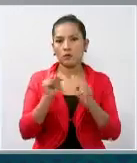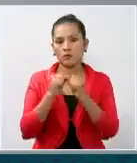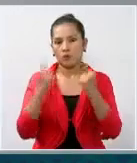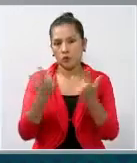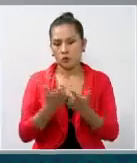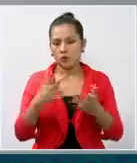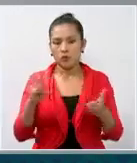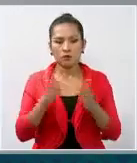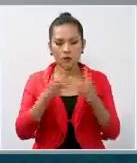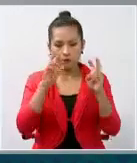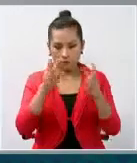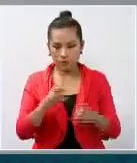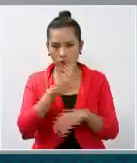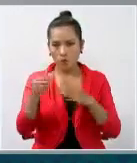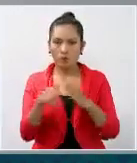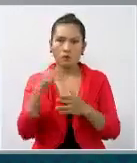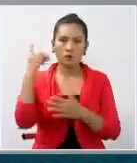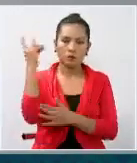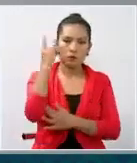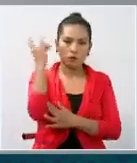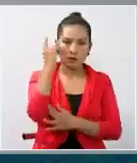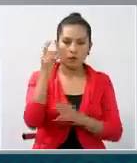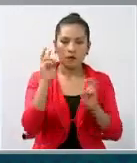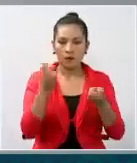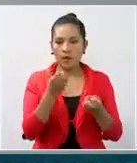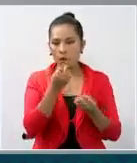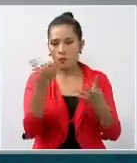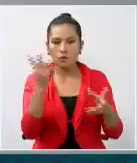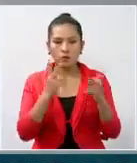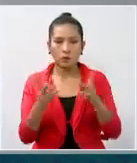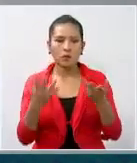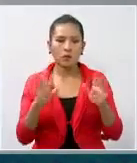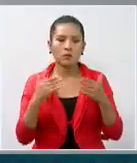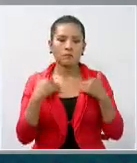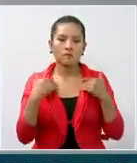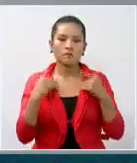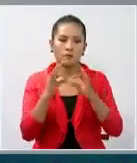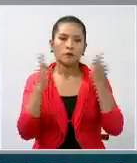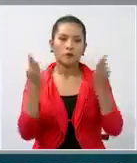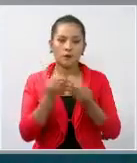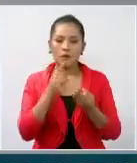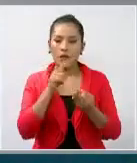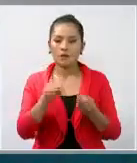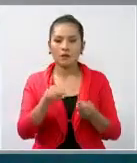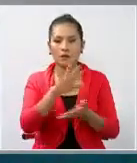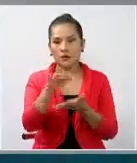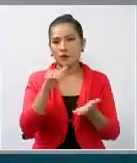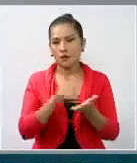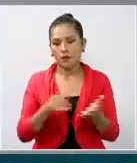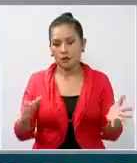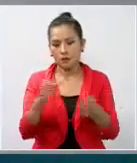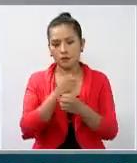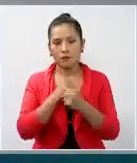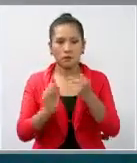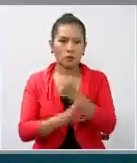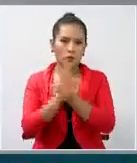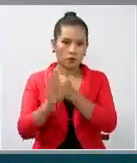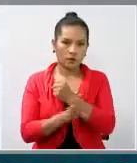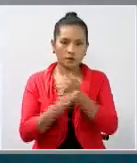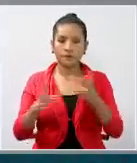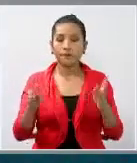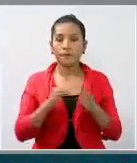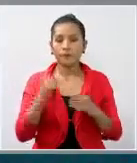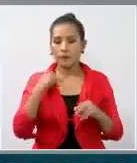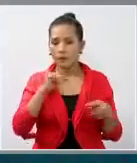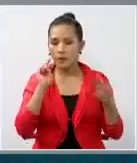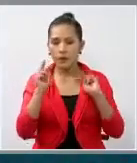estudios a nivel nacional, tiene familia y están en centros de acogida. Entonces, esto es bien importante entender cómo generamos